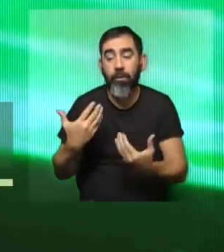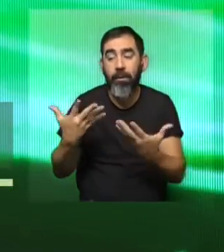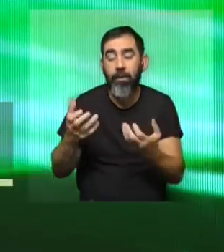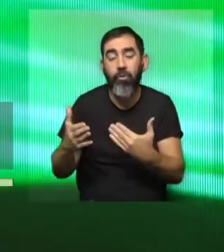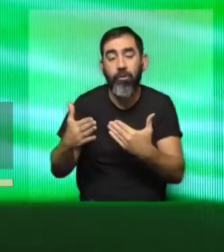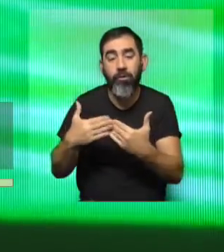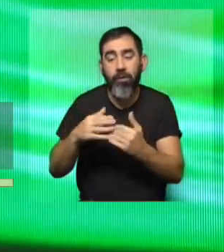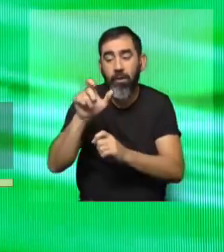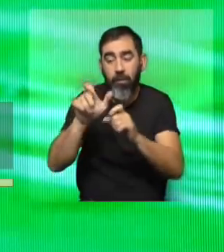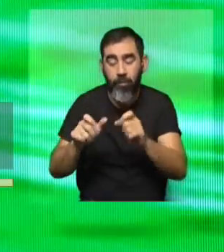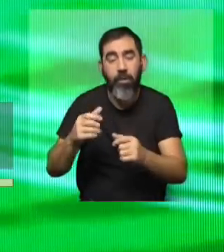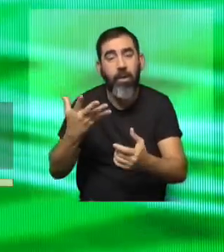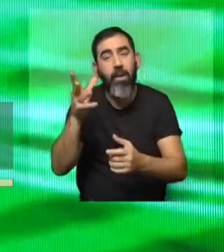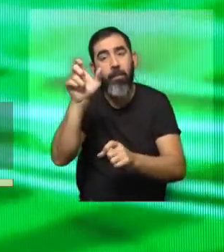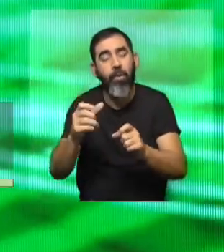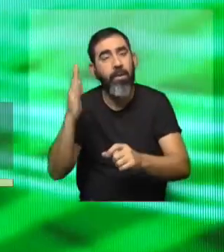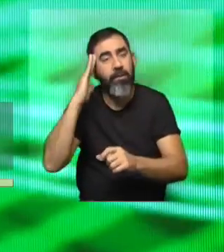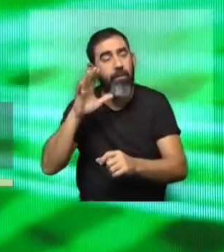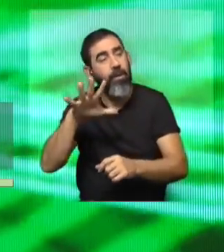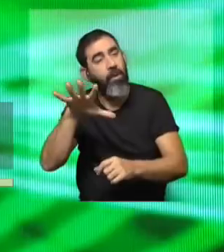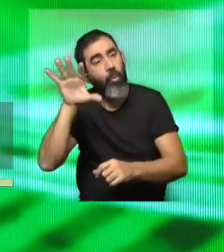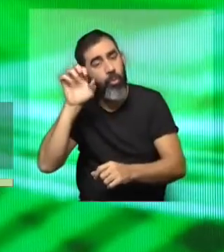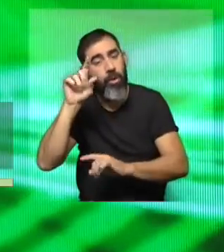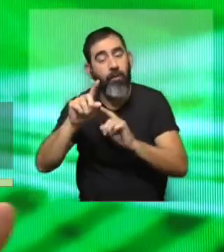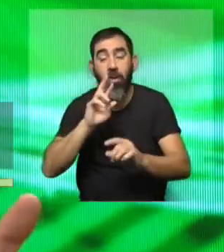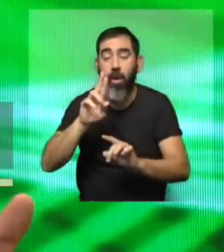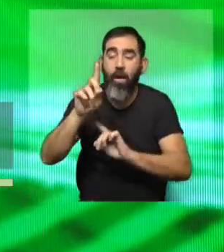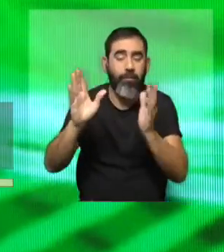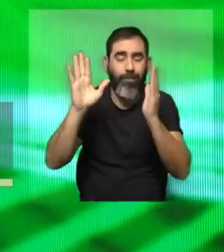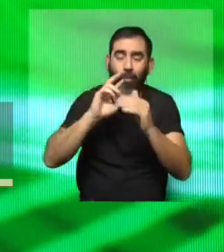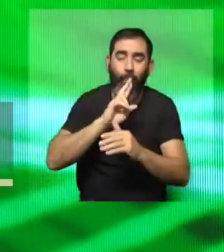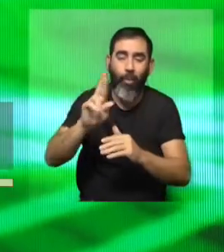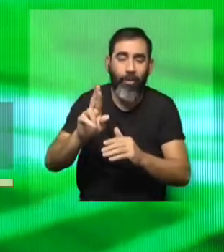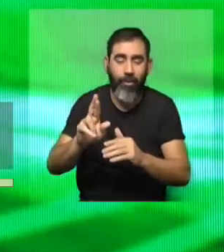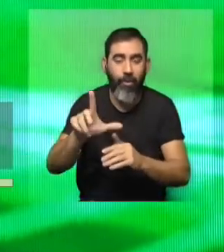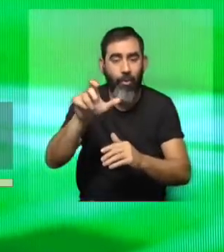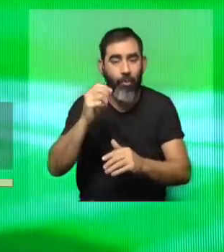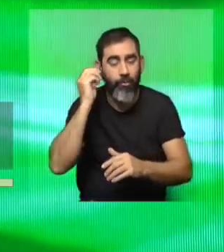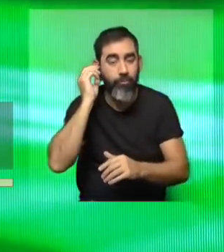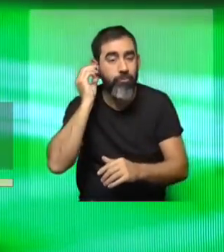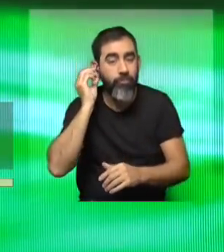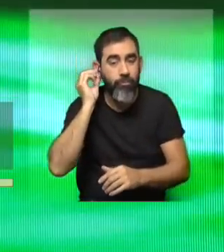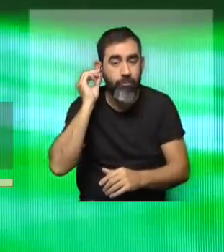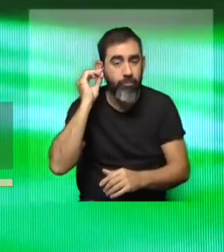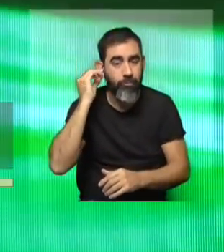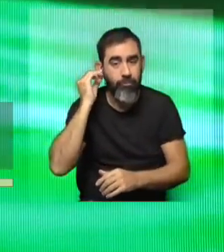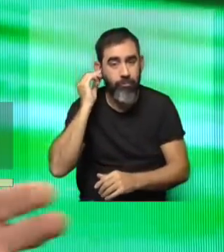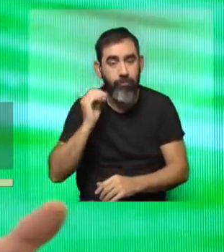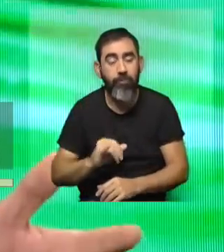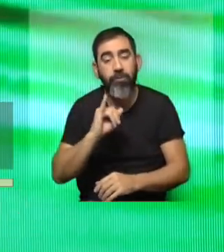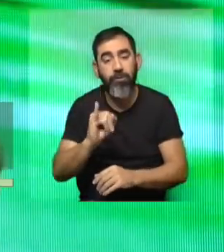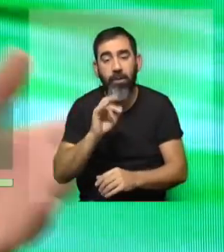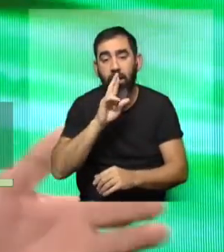que la gente se sienta escuchada y que por lo menos Tengo una respuesta a veces no se puede obviamente concretar todo lo que solicitan los vecinos pero